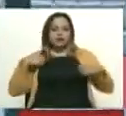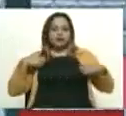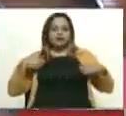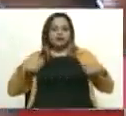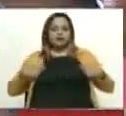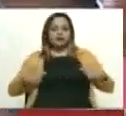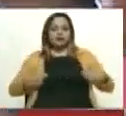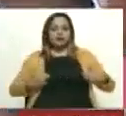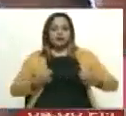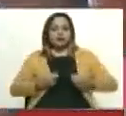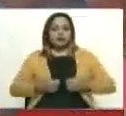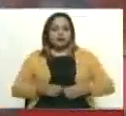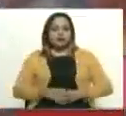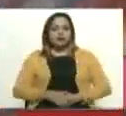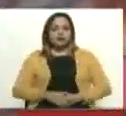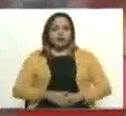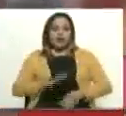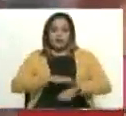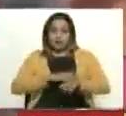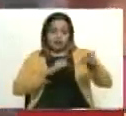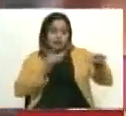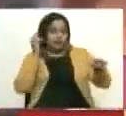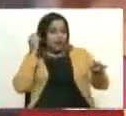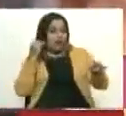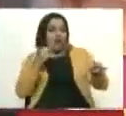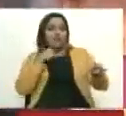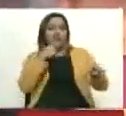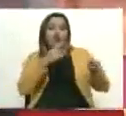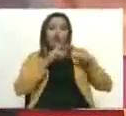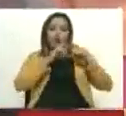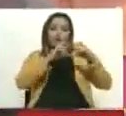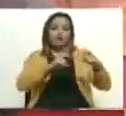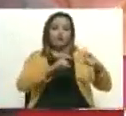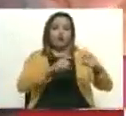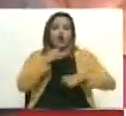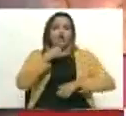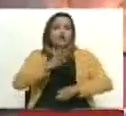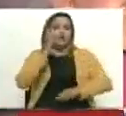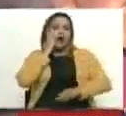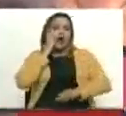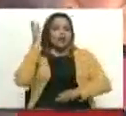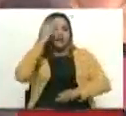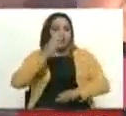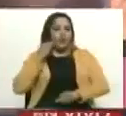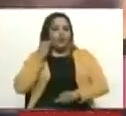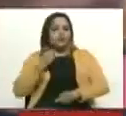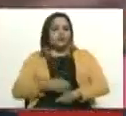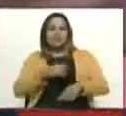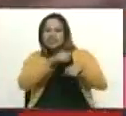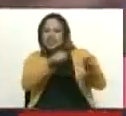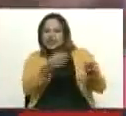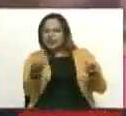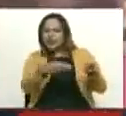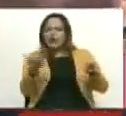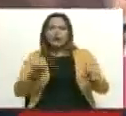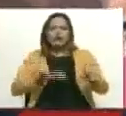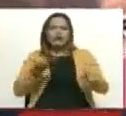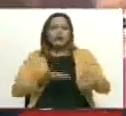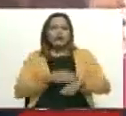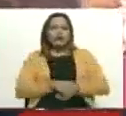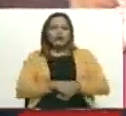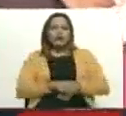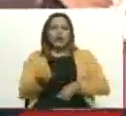porque Tanaida trajo la voz del corazón, la voz de una madre, de un adolescente, y eso es mucho más poderoso, es